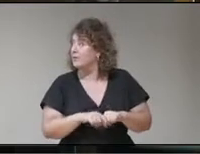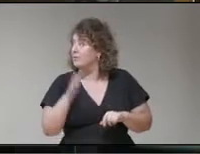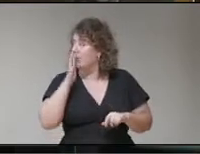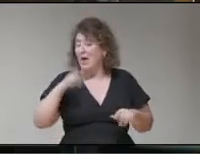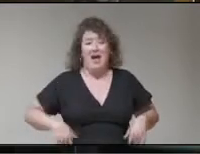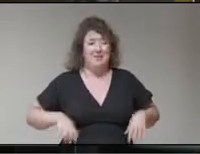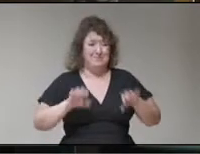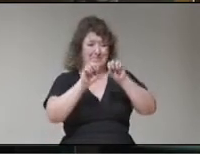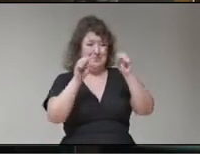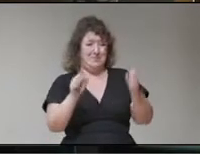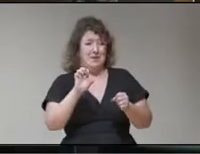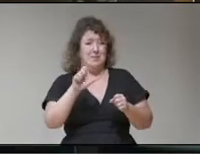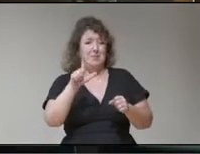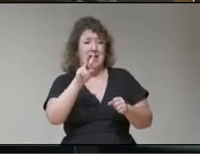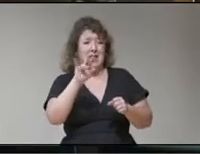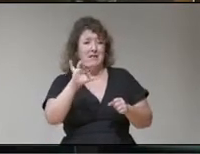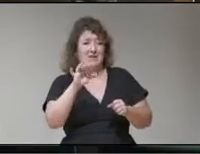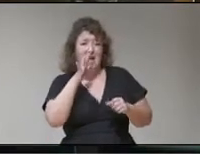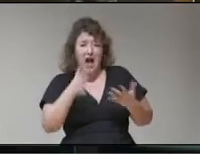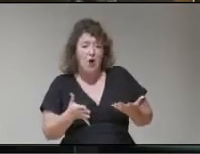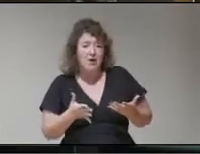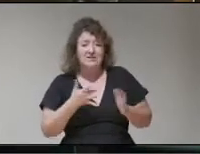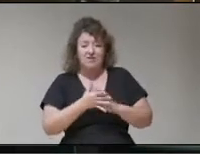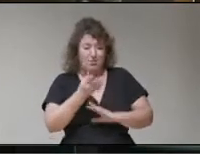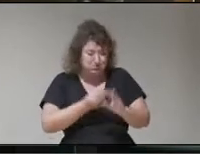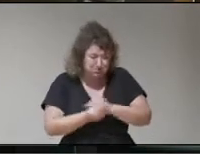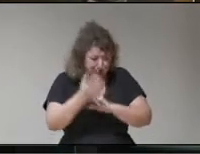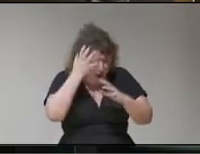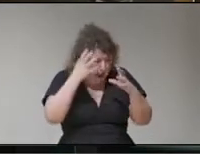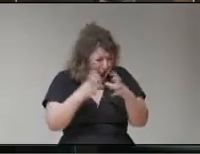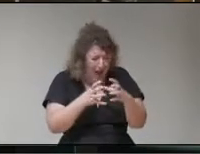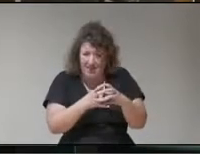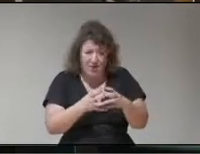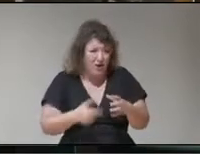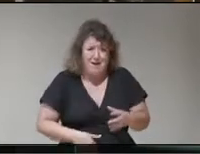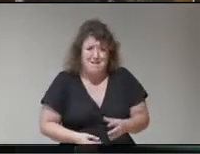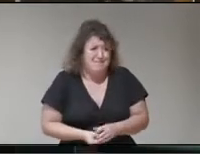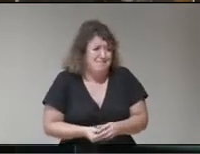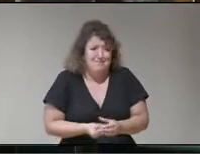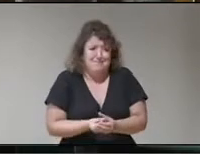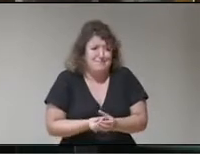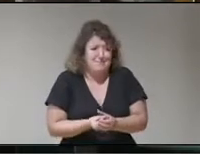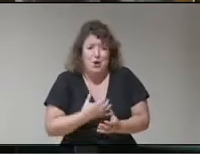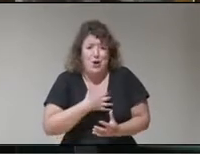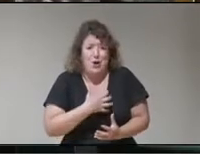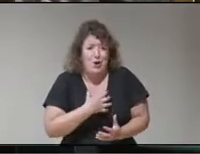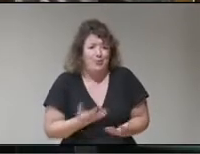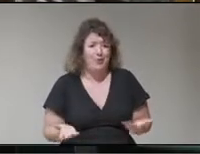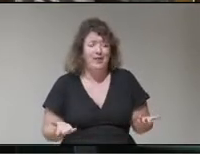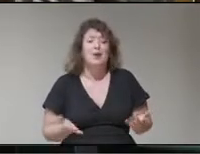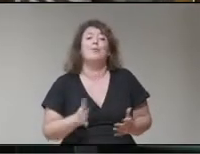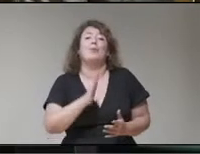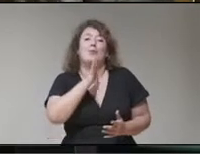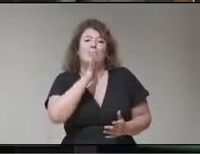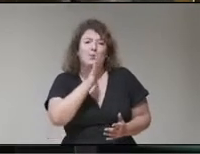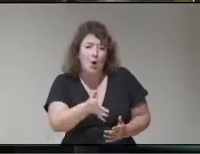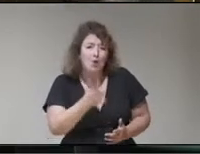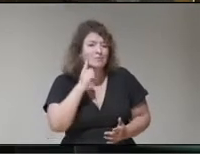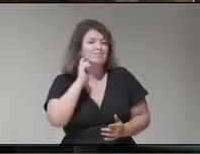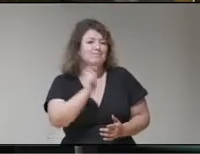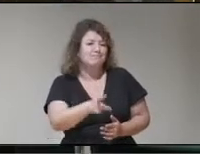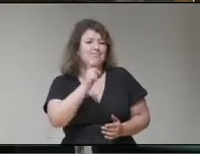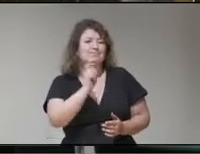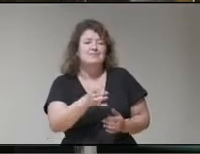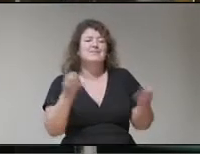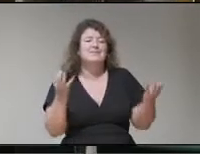moderna, tenemos niños absolutamente cabezones que ya no caben por el agujero pelviano. Por eso es muy frecuente